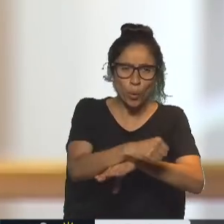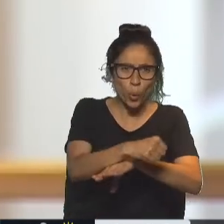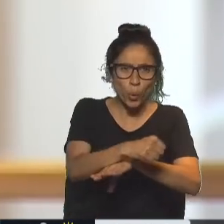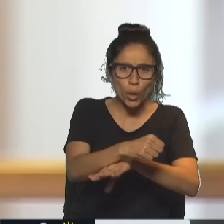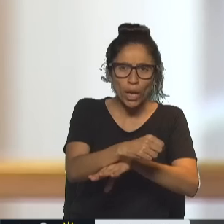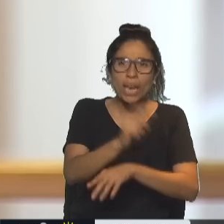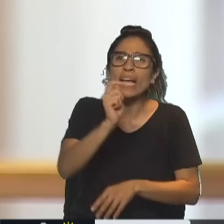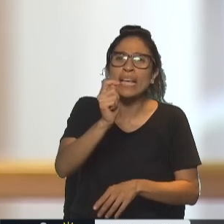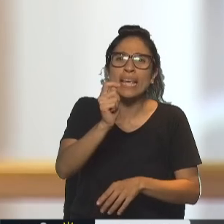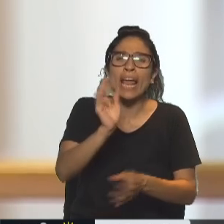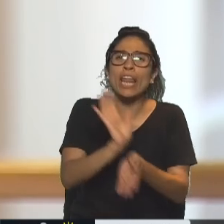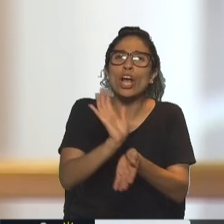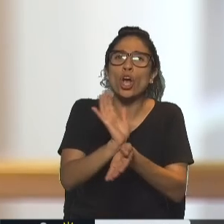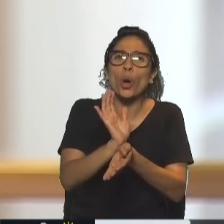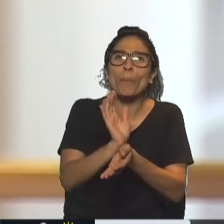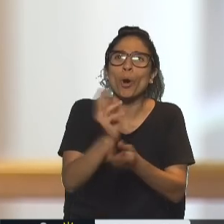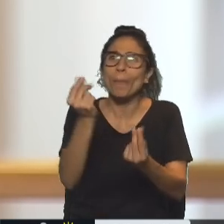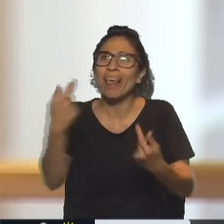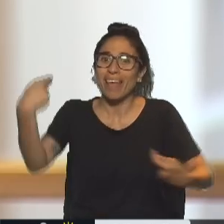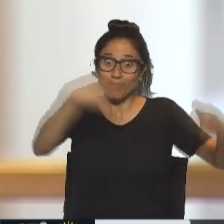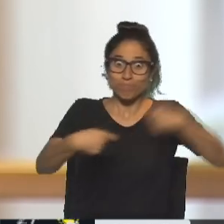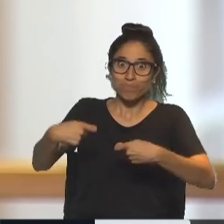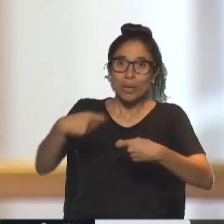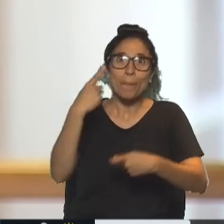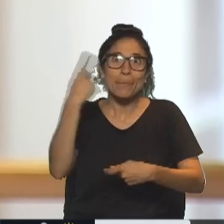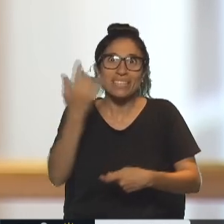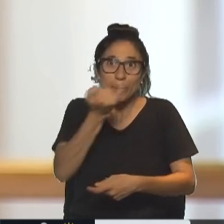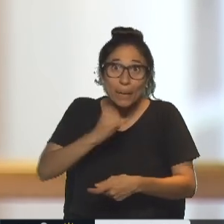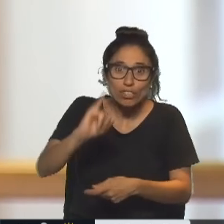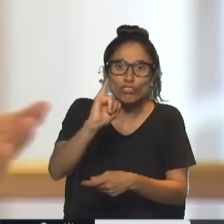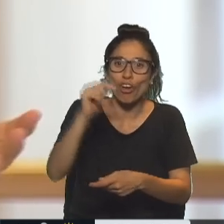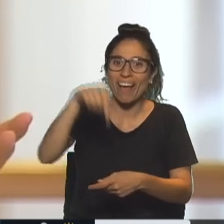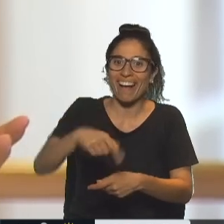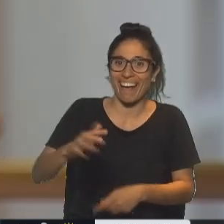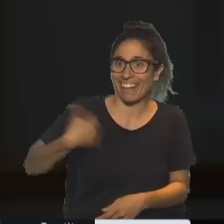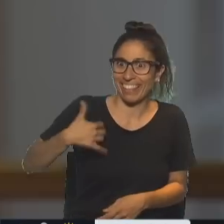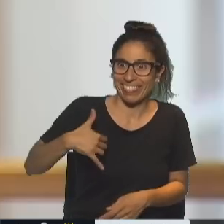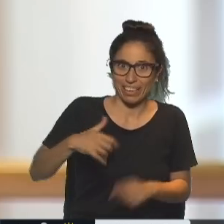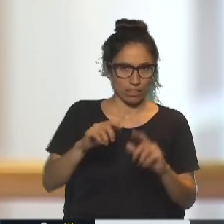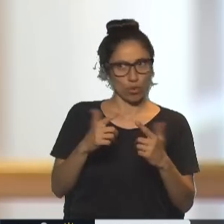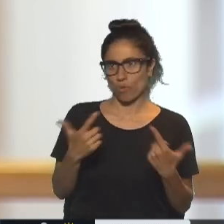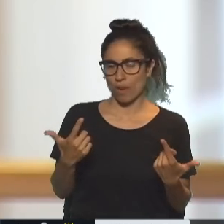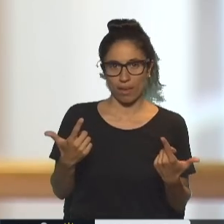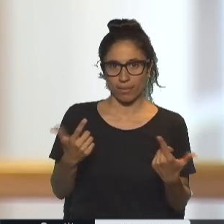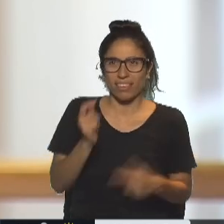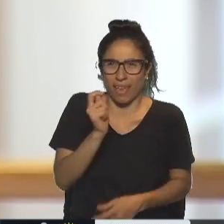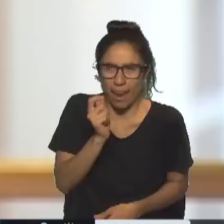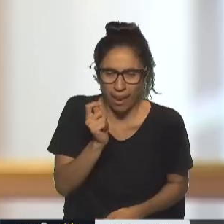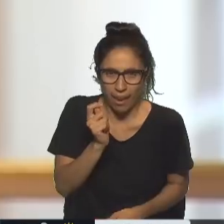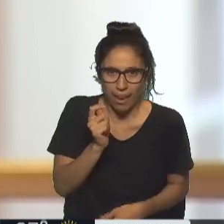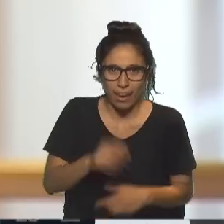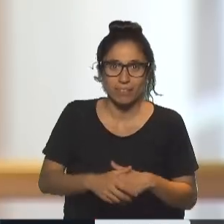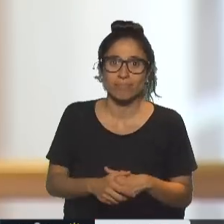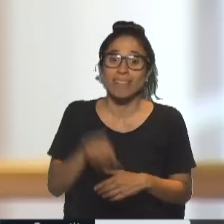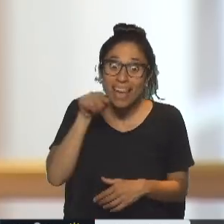acá? ¿Quién va a generar trabajo? ¿Qué es lo que todos necesitamos? O sea que el presidente